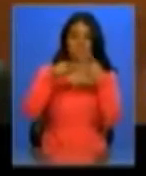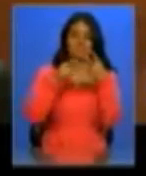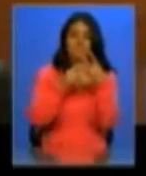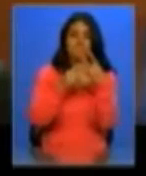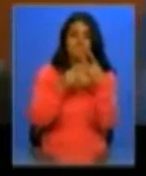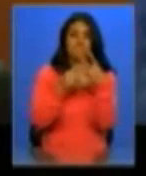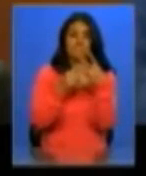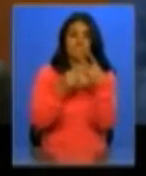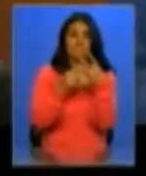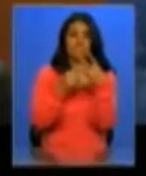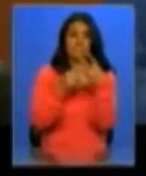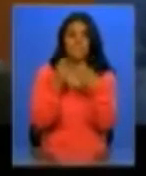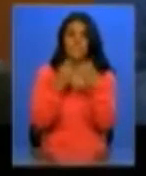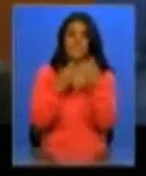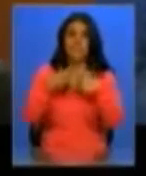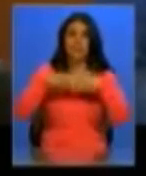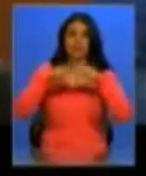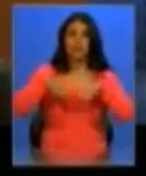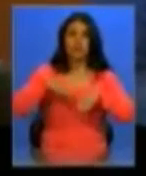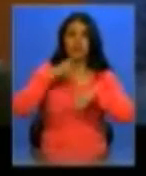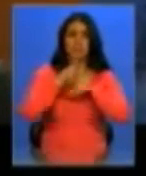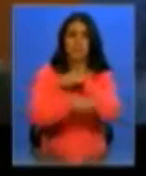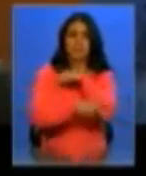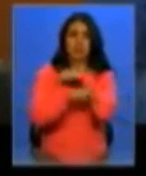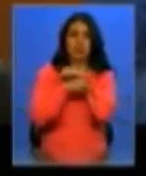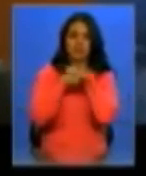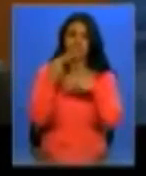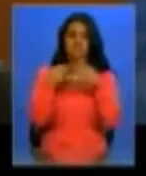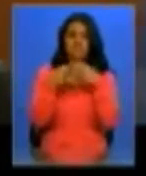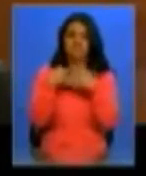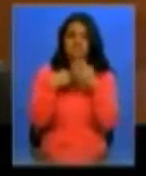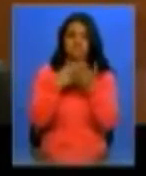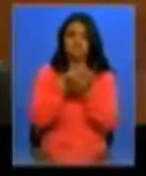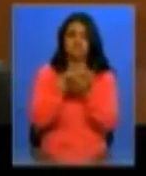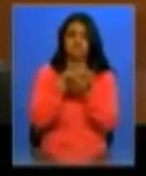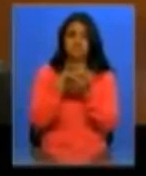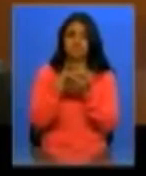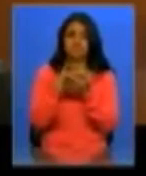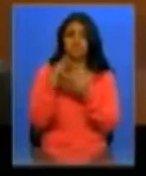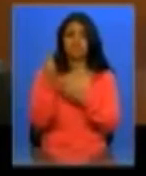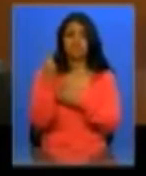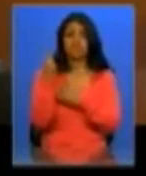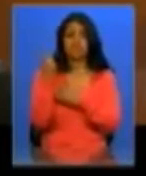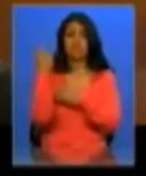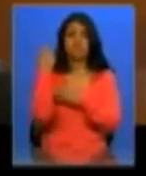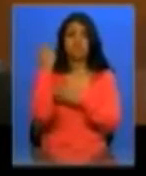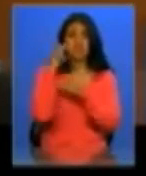más la renegociación de los contratos petroleros, se liberaron